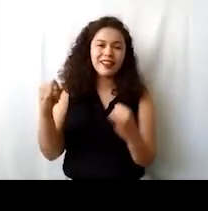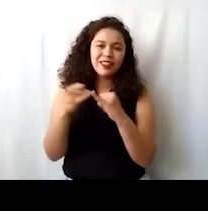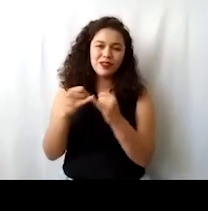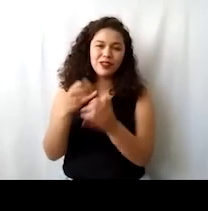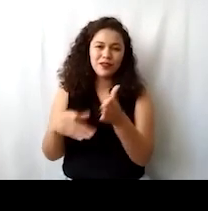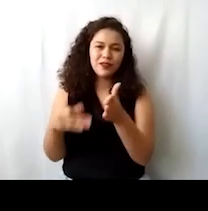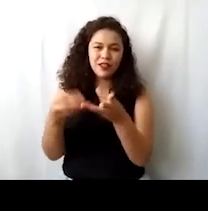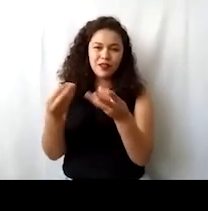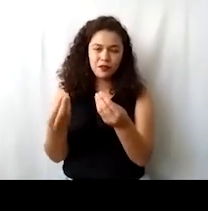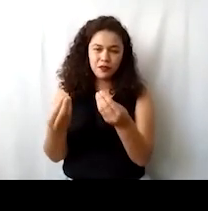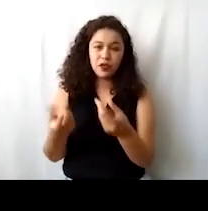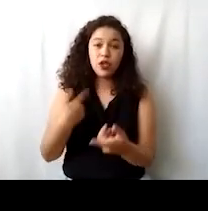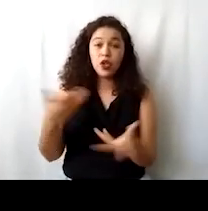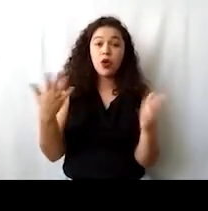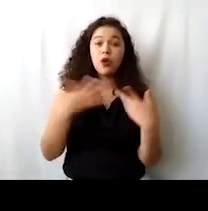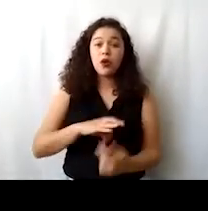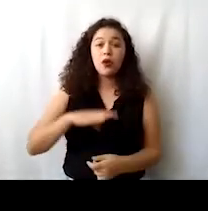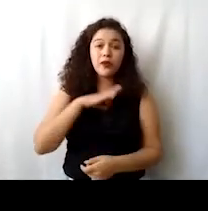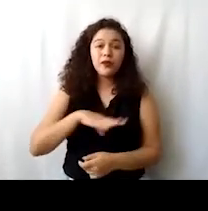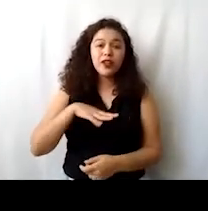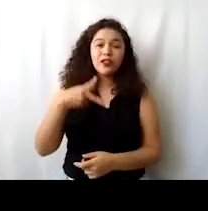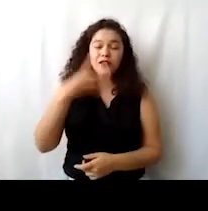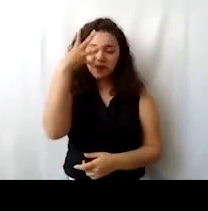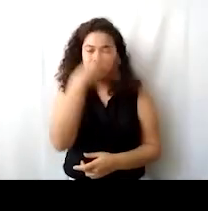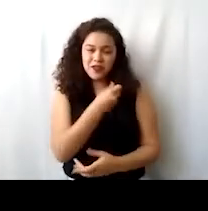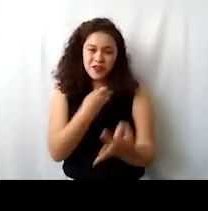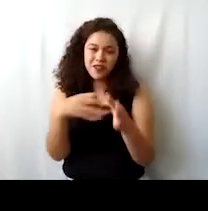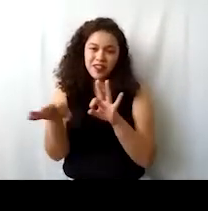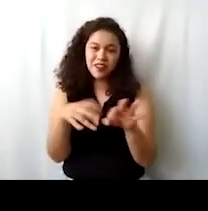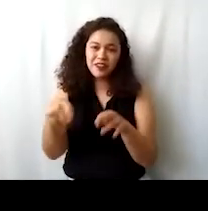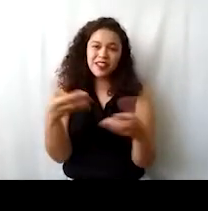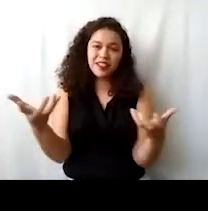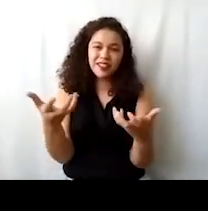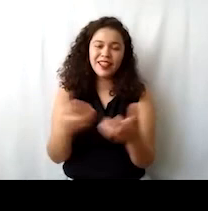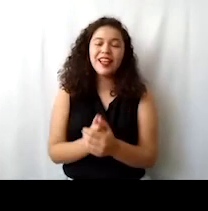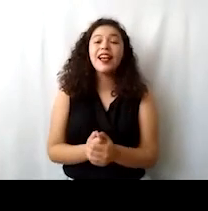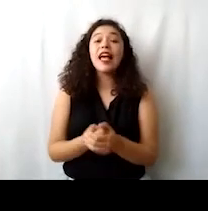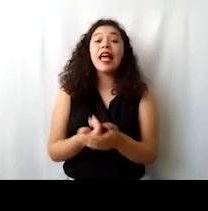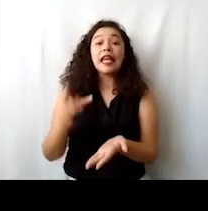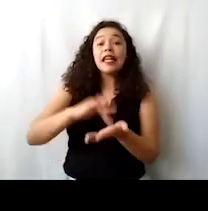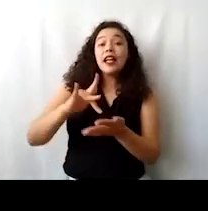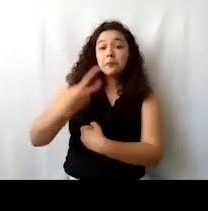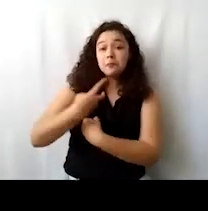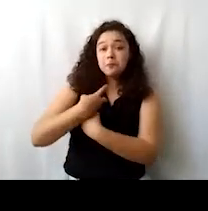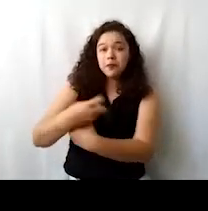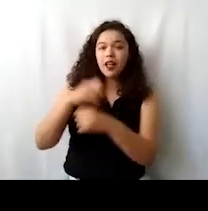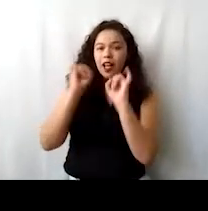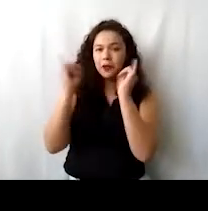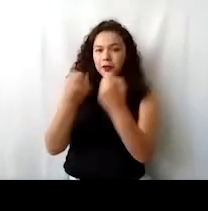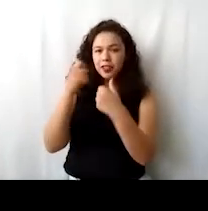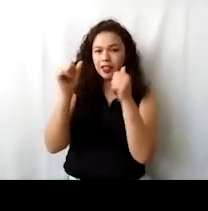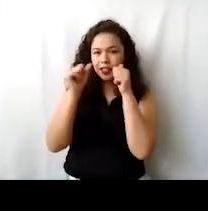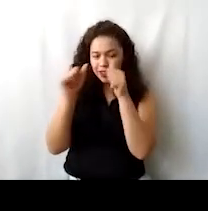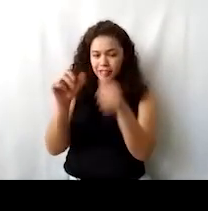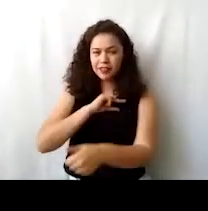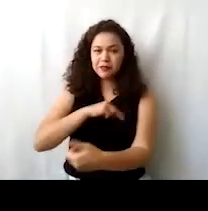¿Sí? Yo los felicito por esa bonita labor que realizan y gracias por la invitación a la Junta de Asistencia Privada